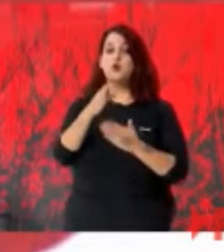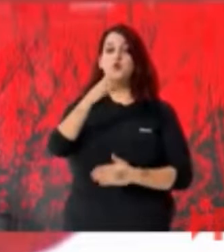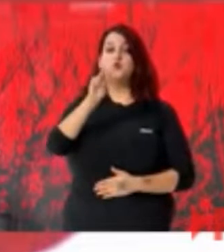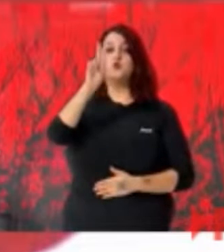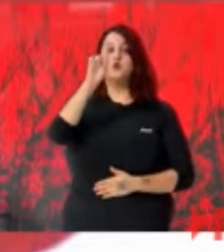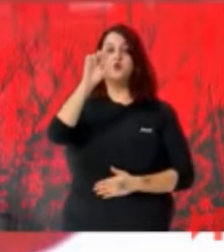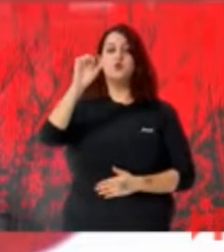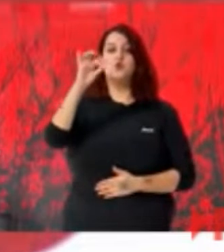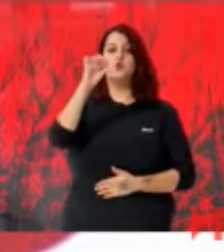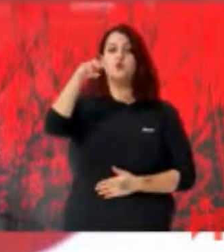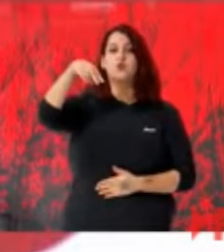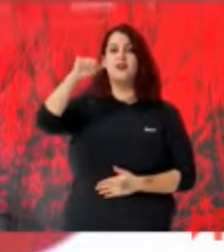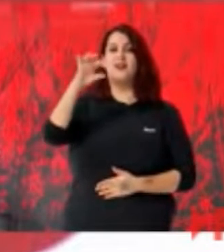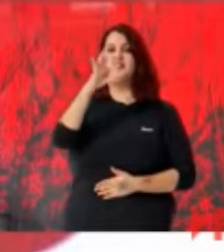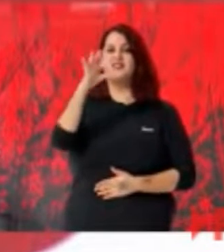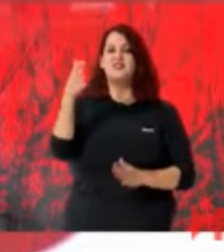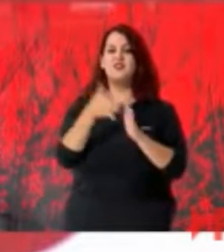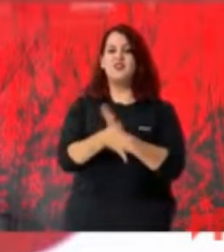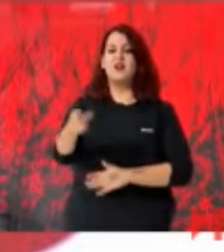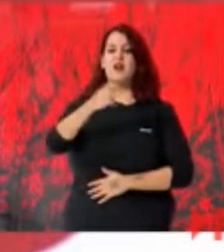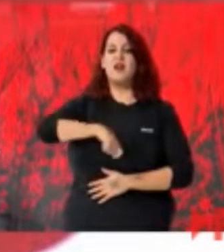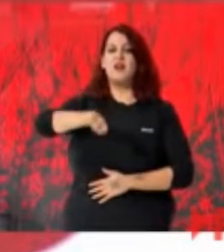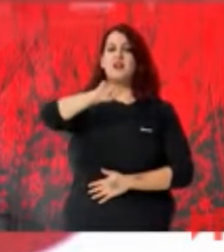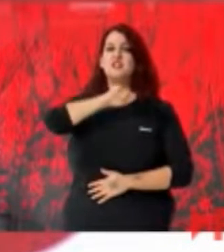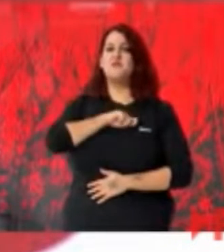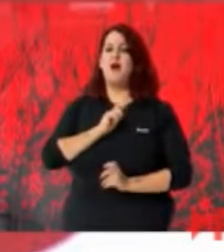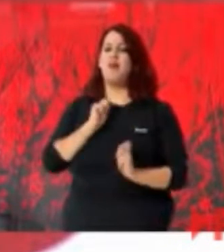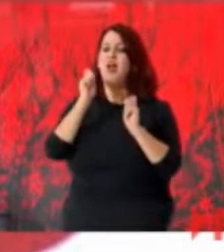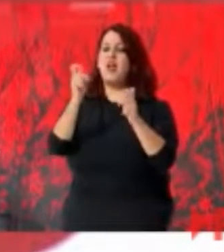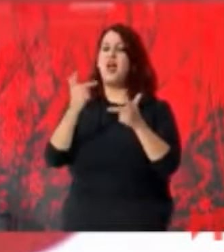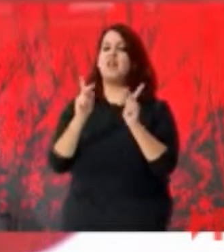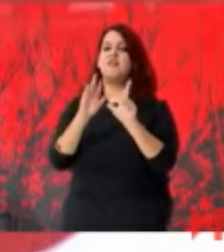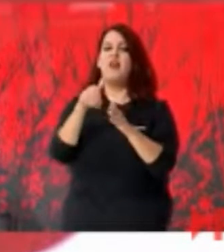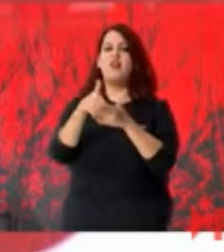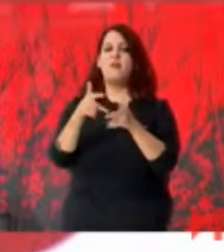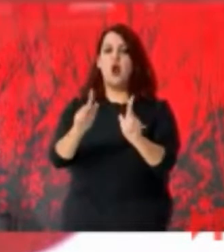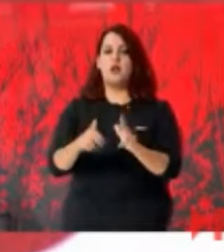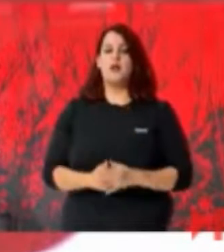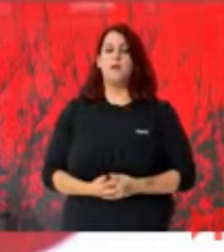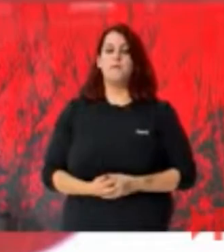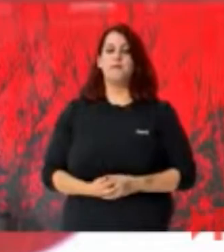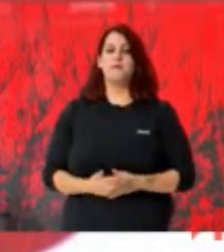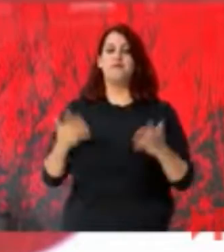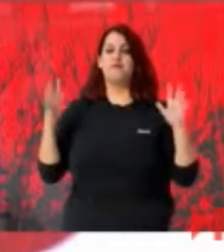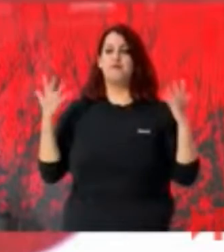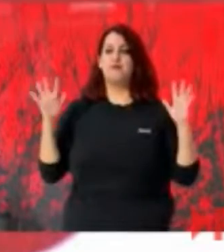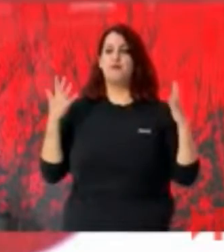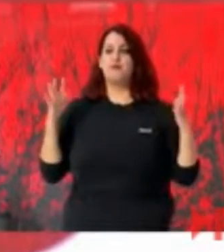Suresnes era, llevemos a España a las libertades democráticas. Así